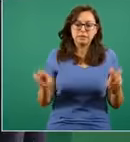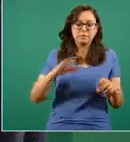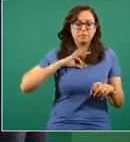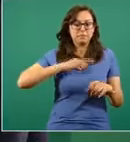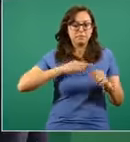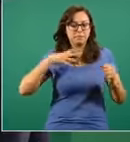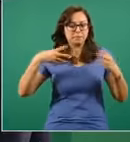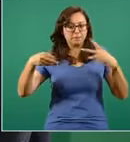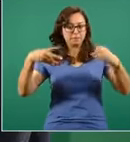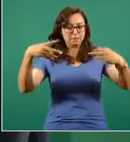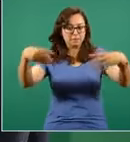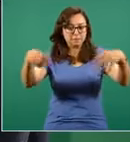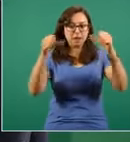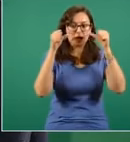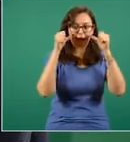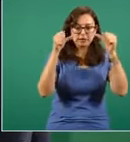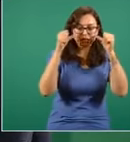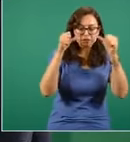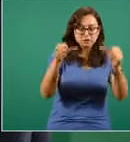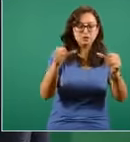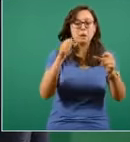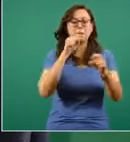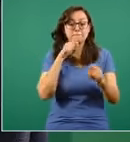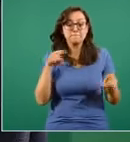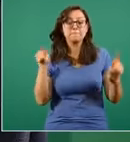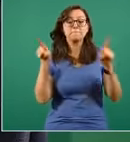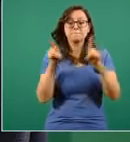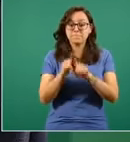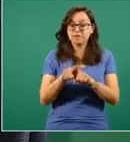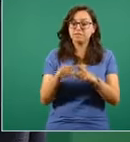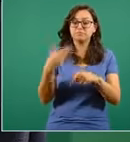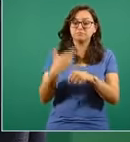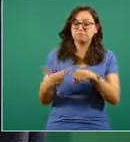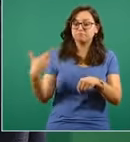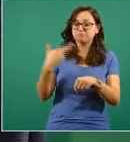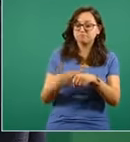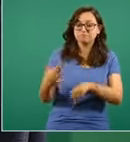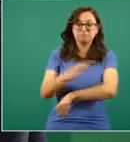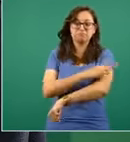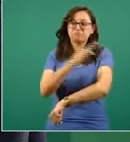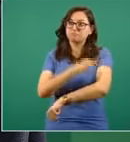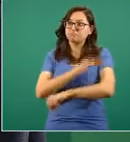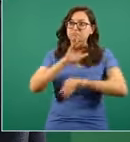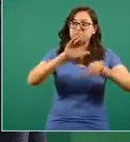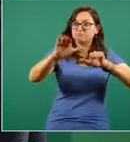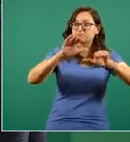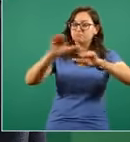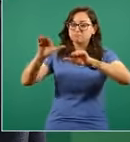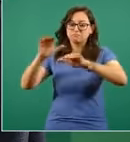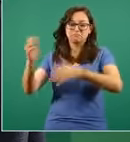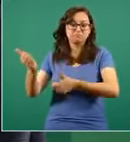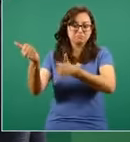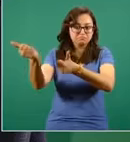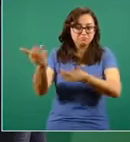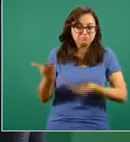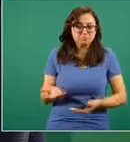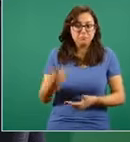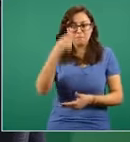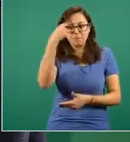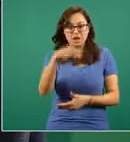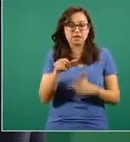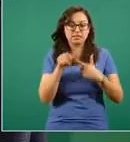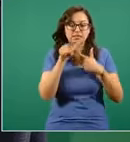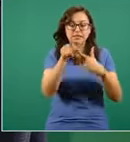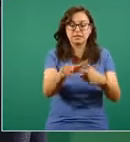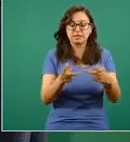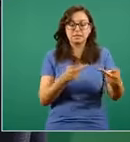en México como para poder tener rápidamente y lo antes posible la mayor cantidad de vacuna posible para poder continuar con el Plan